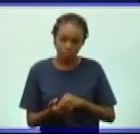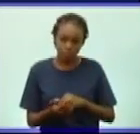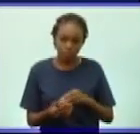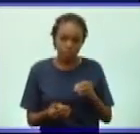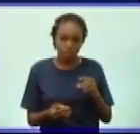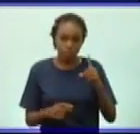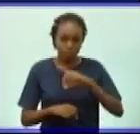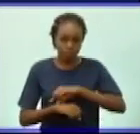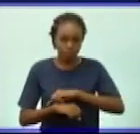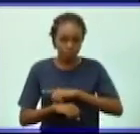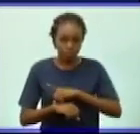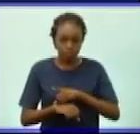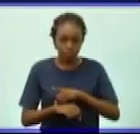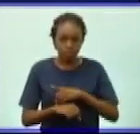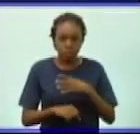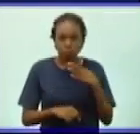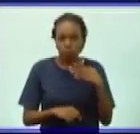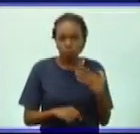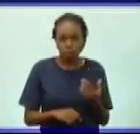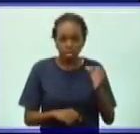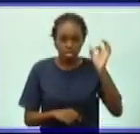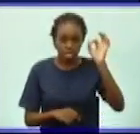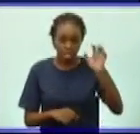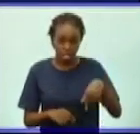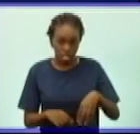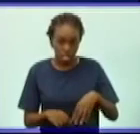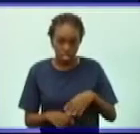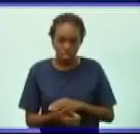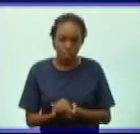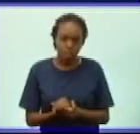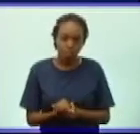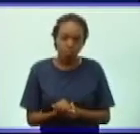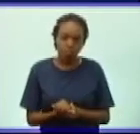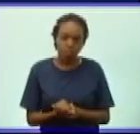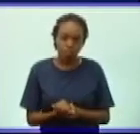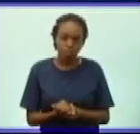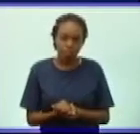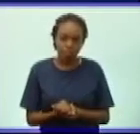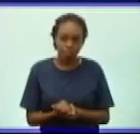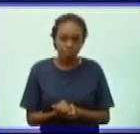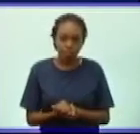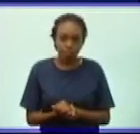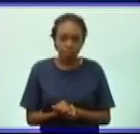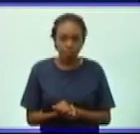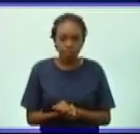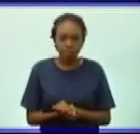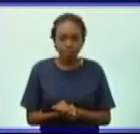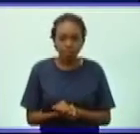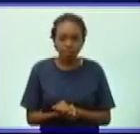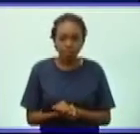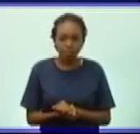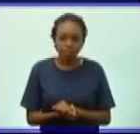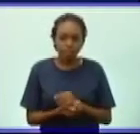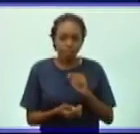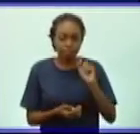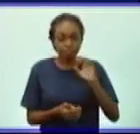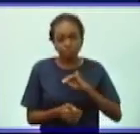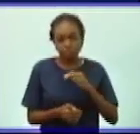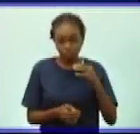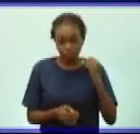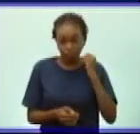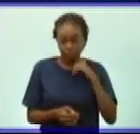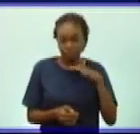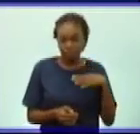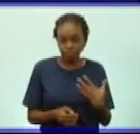caída, es decir, le van a representar la posición del tiempo de este cuerpo cuando cae solamente, y van a calcular la